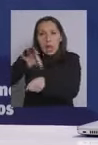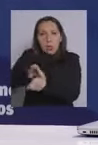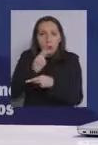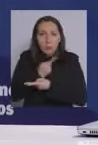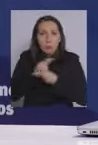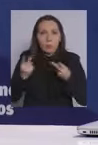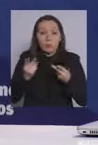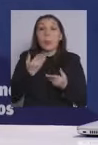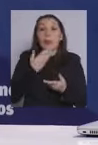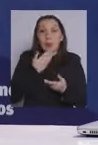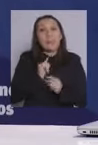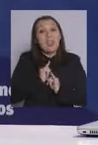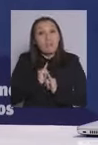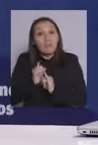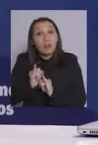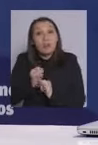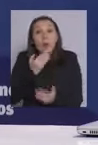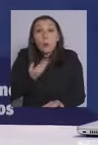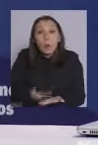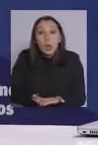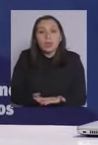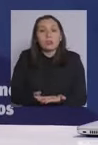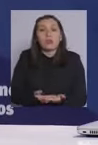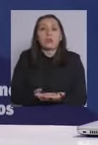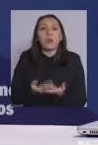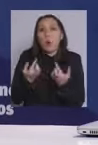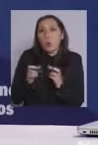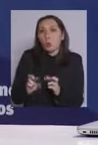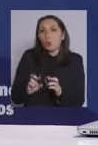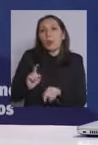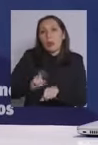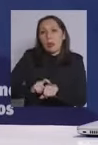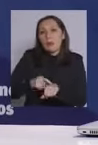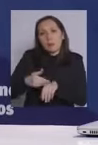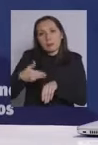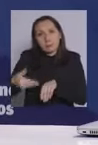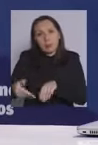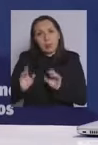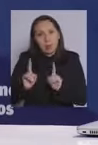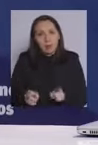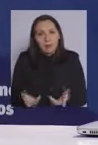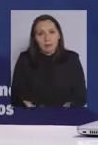y comunicaremos esa decisión en la oportunidad en que corresponde.